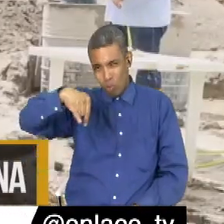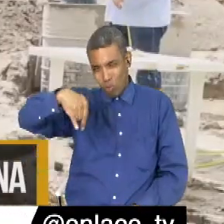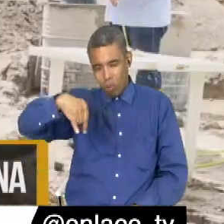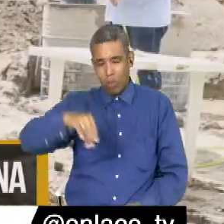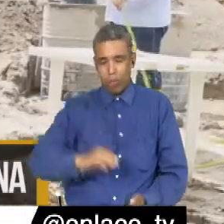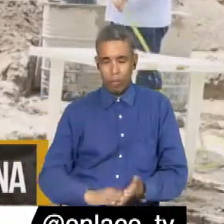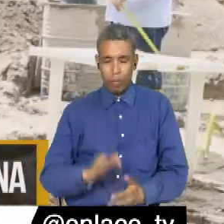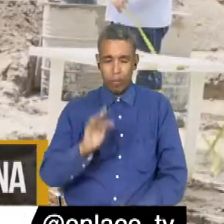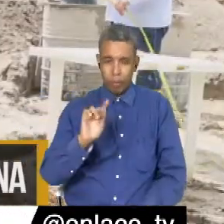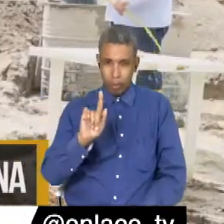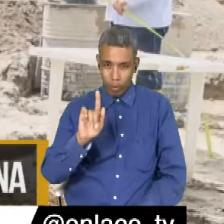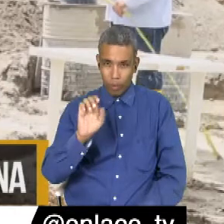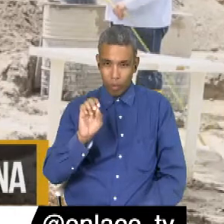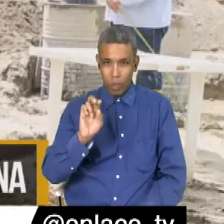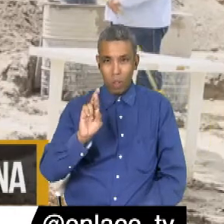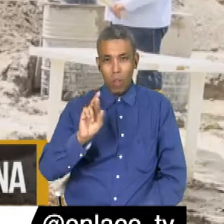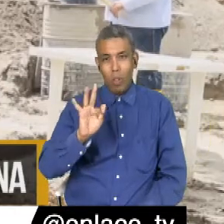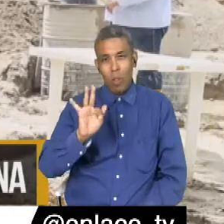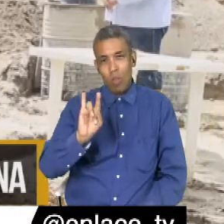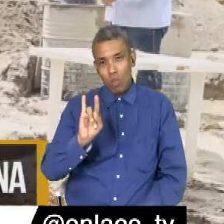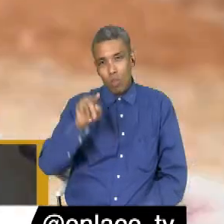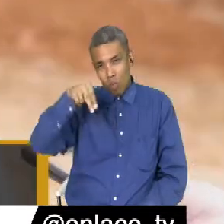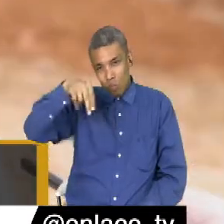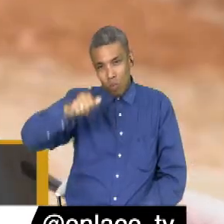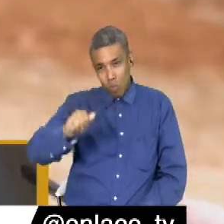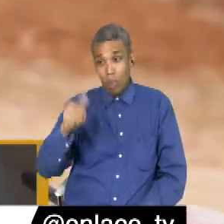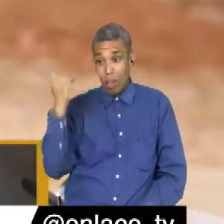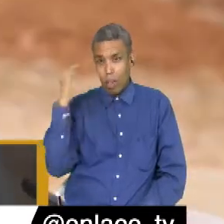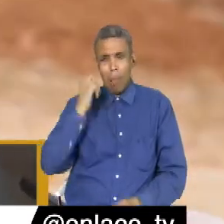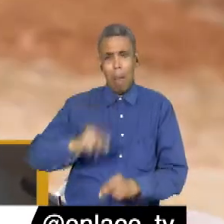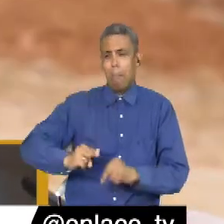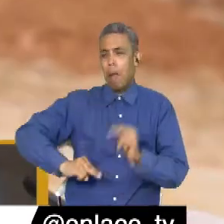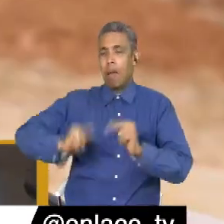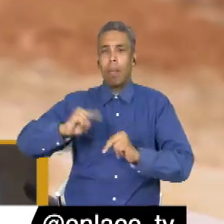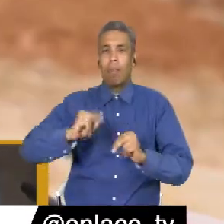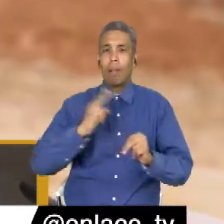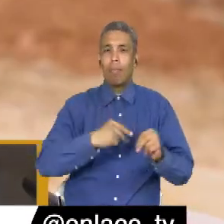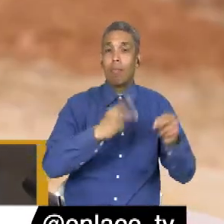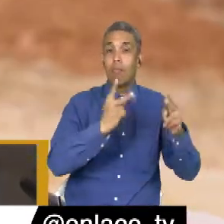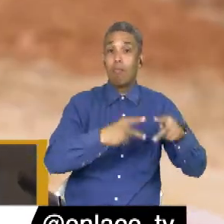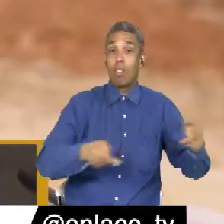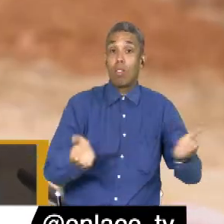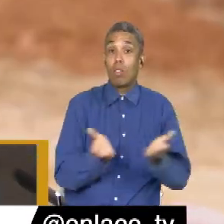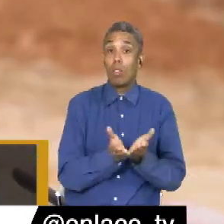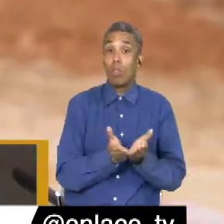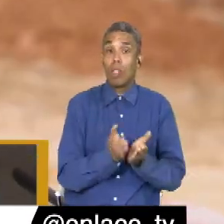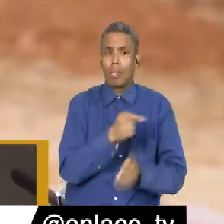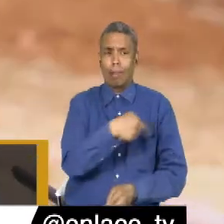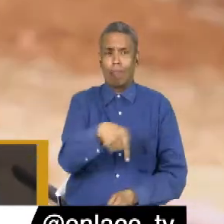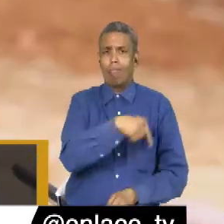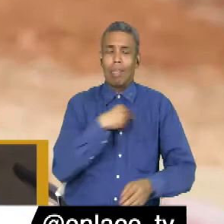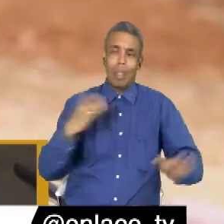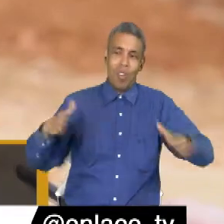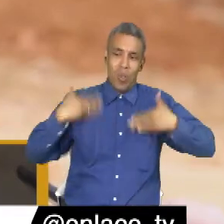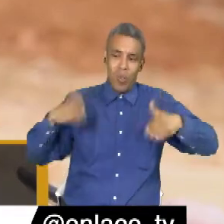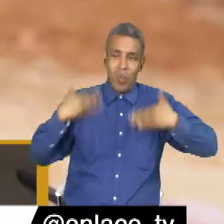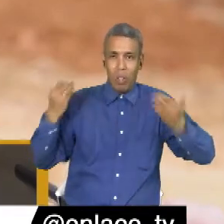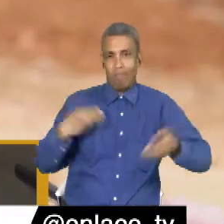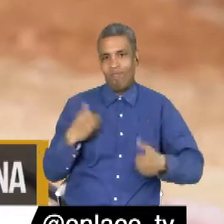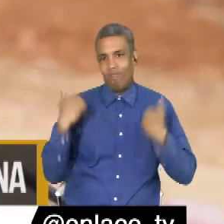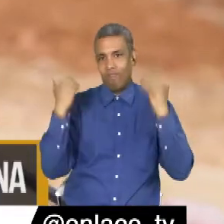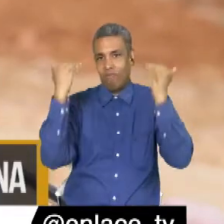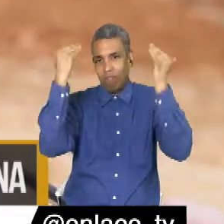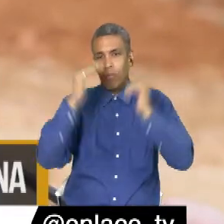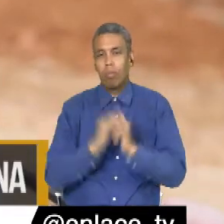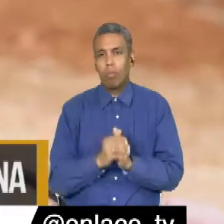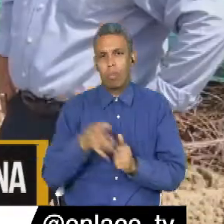que beneficiarán por lo menos a 700 estudiantes. Este proyecto es bastante importante, tiene una inversión muy importante, aproximadamente